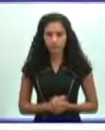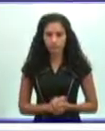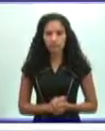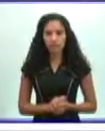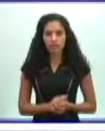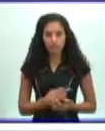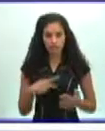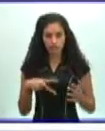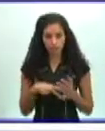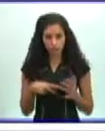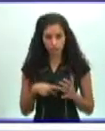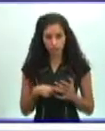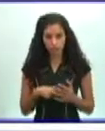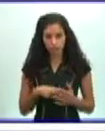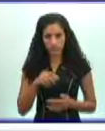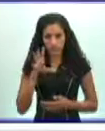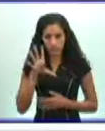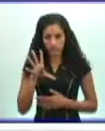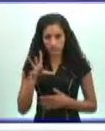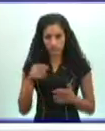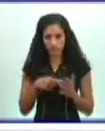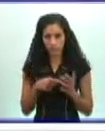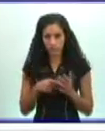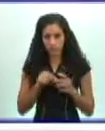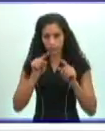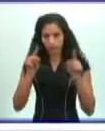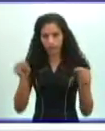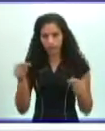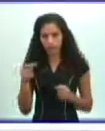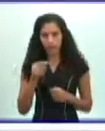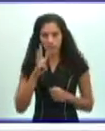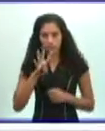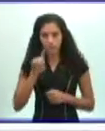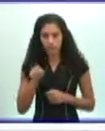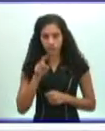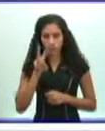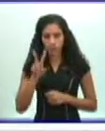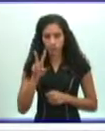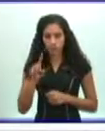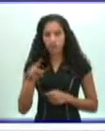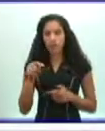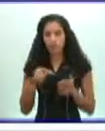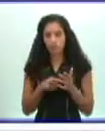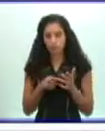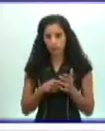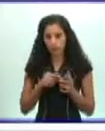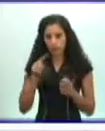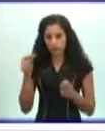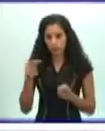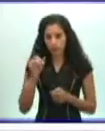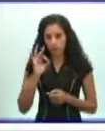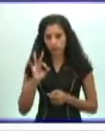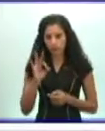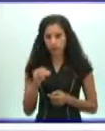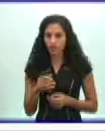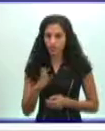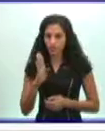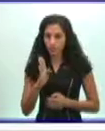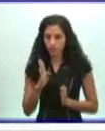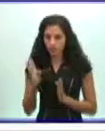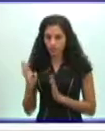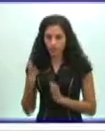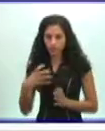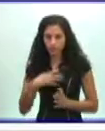Calcula 5 por menos 4,2 por menos 8. Y en el B,